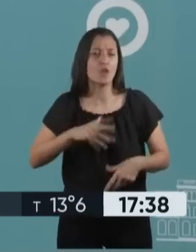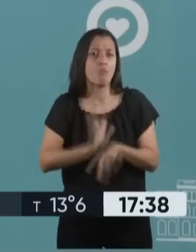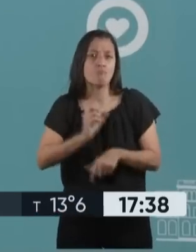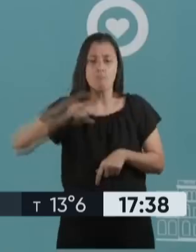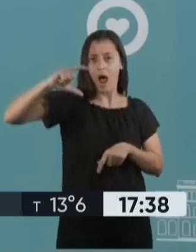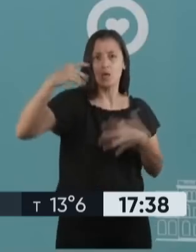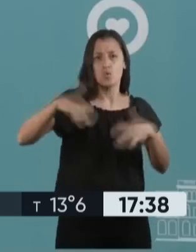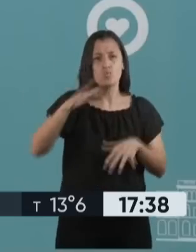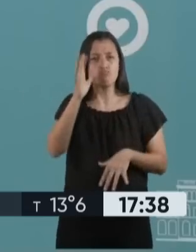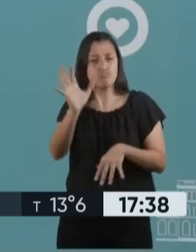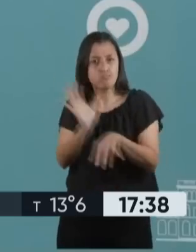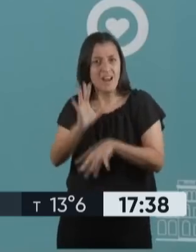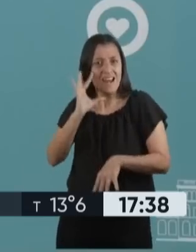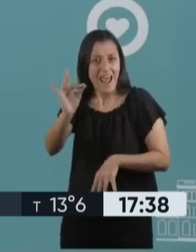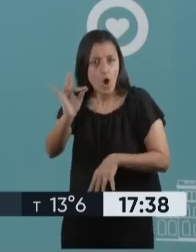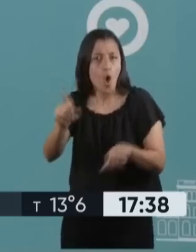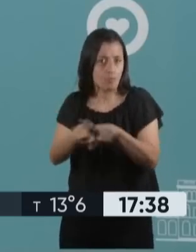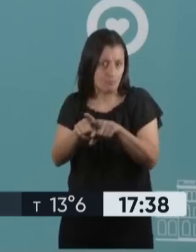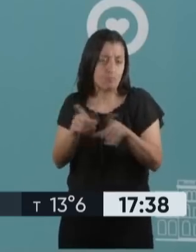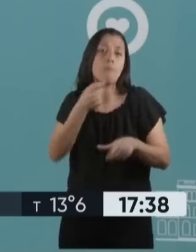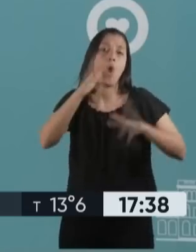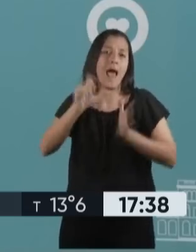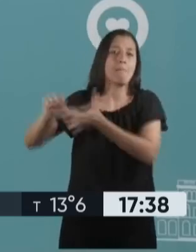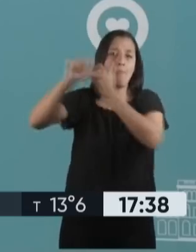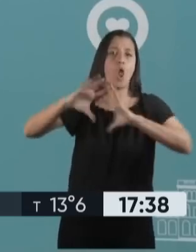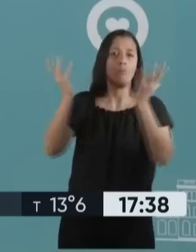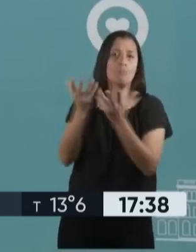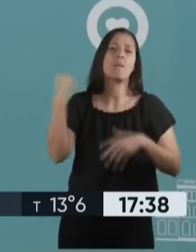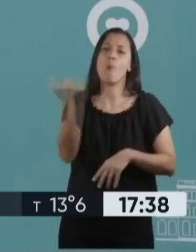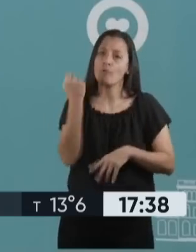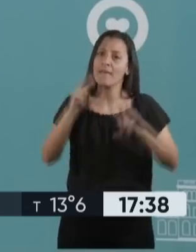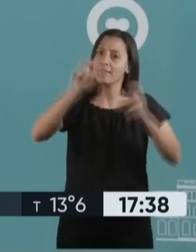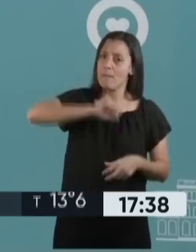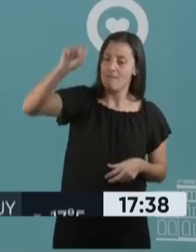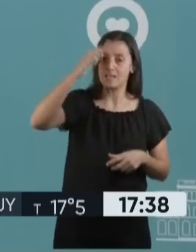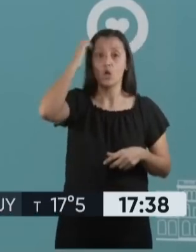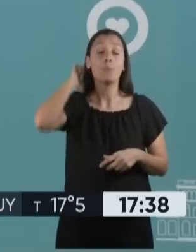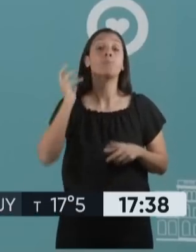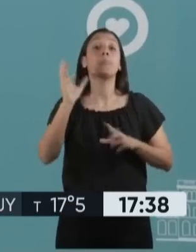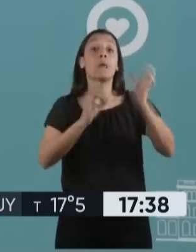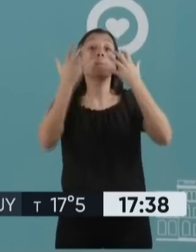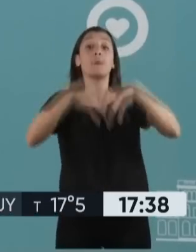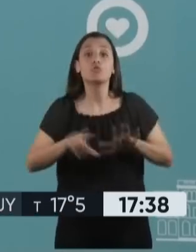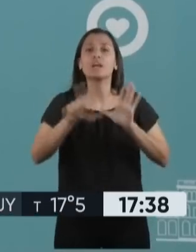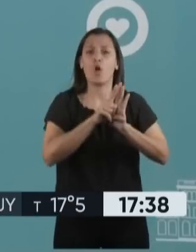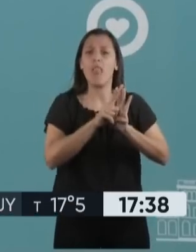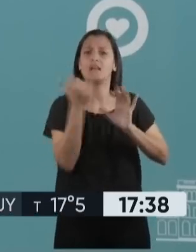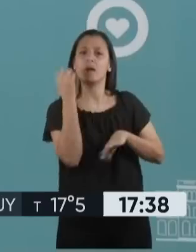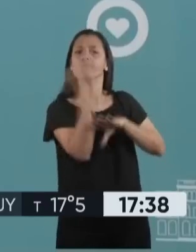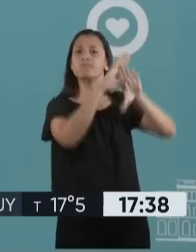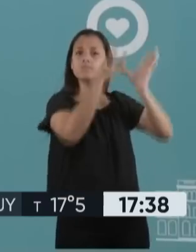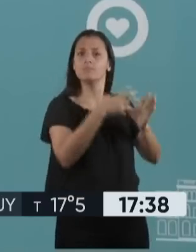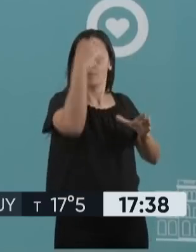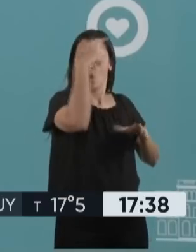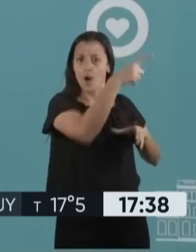España un crecimiento de un porcentaje realmente importantísimo. Los proyectos de ley no solo están en el Congreso, sino que se están